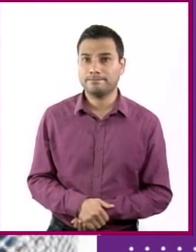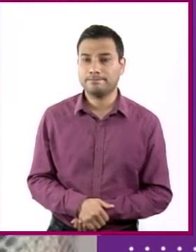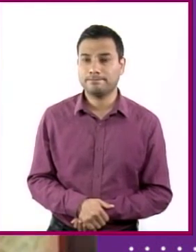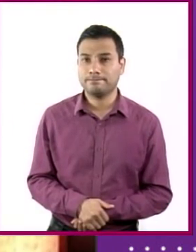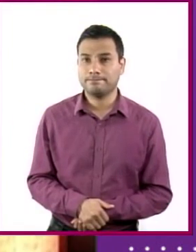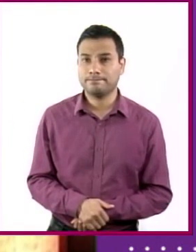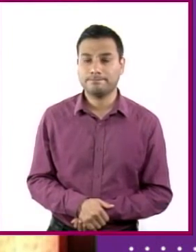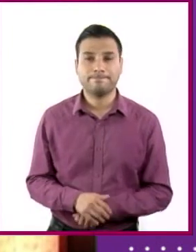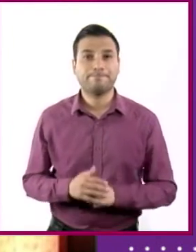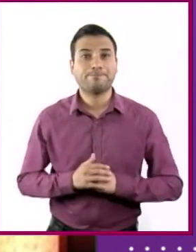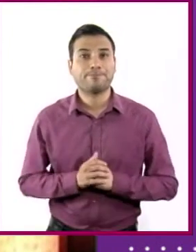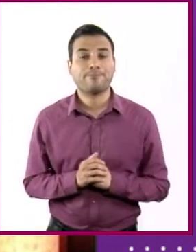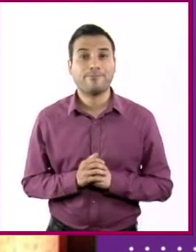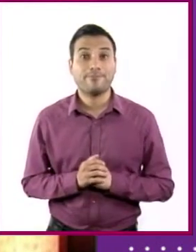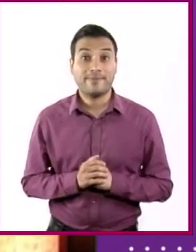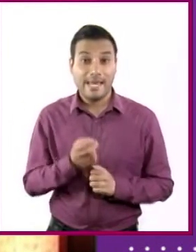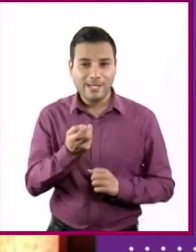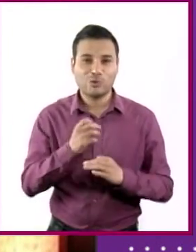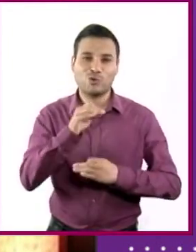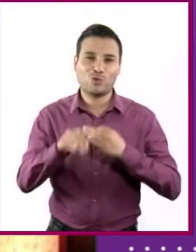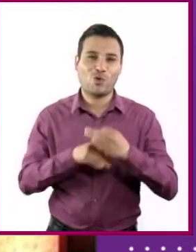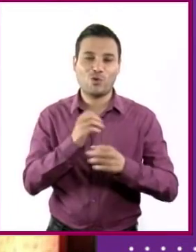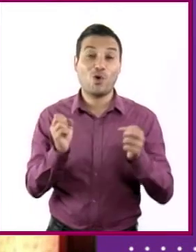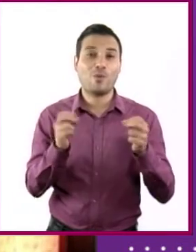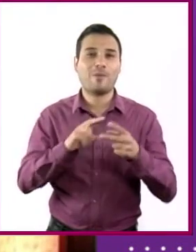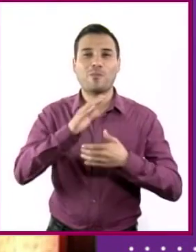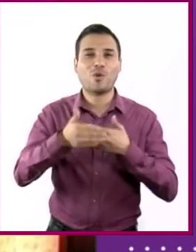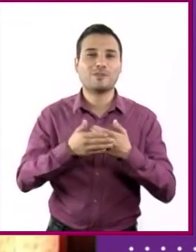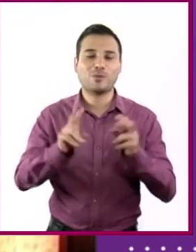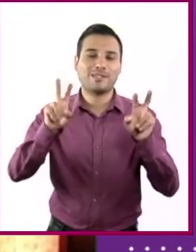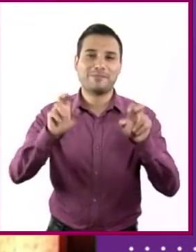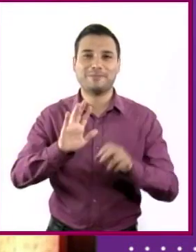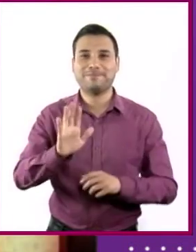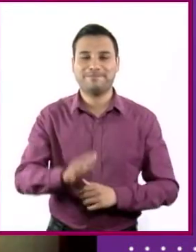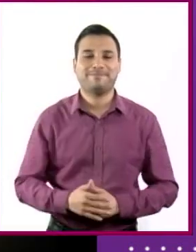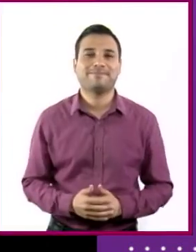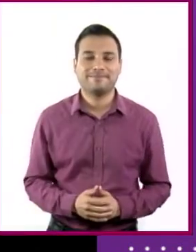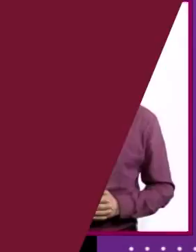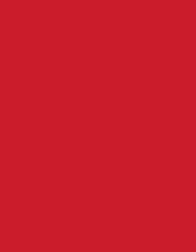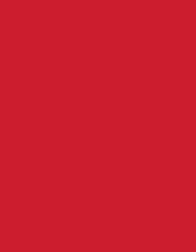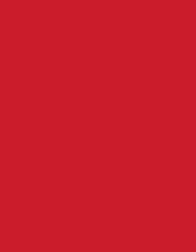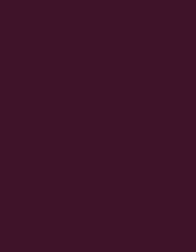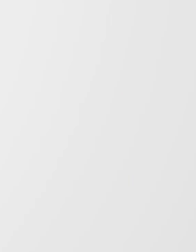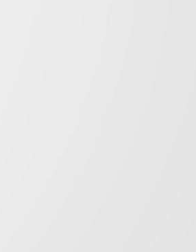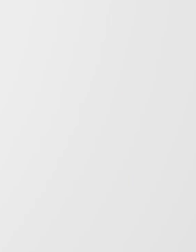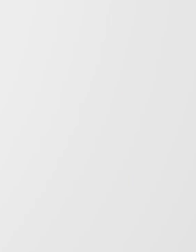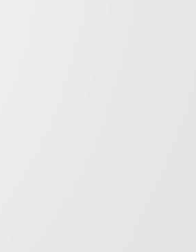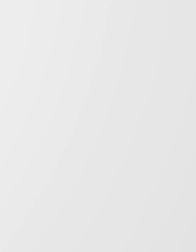Por hoy es todo. ¡Nos vemos pronto!